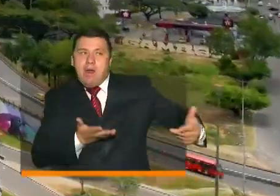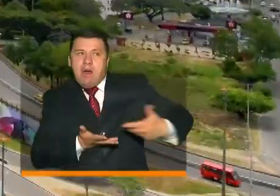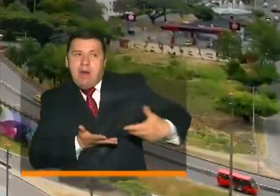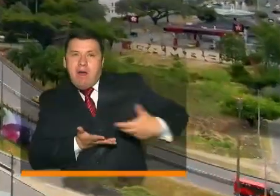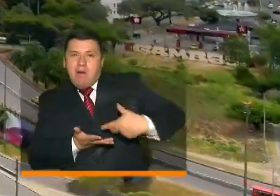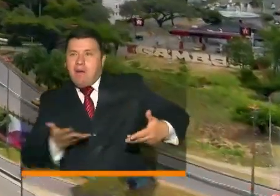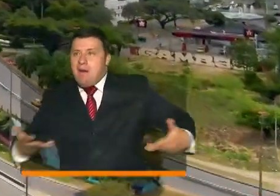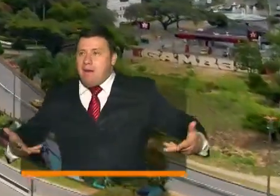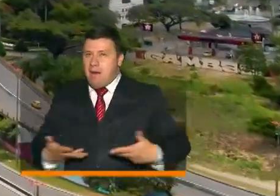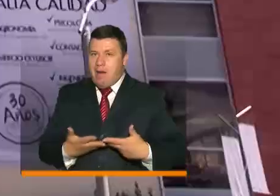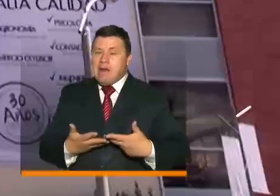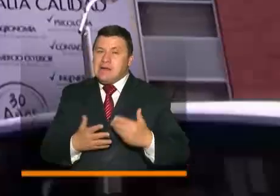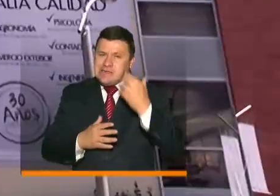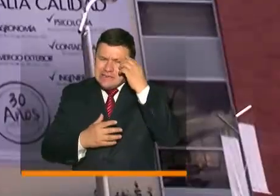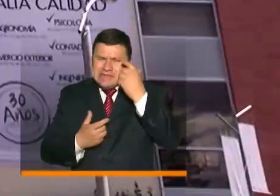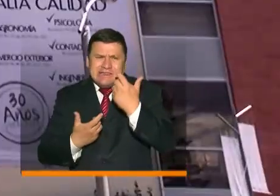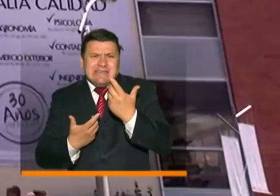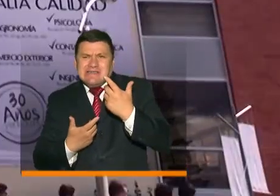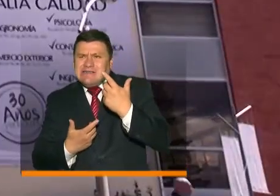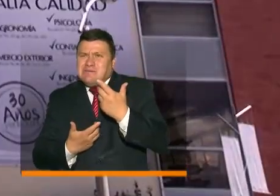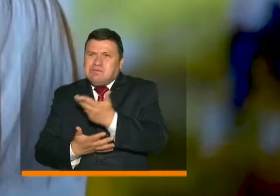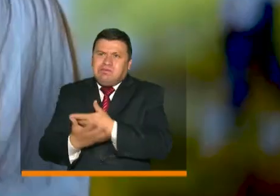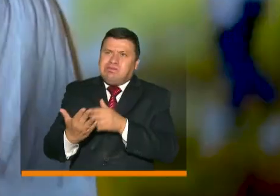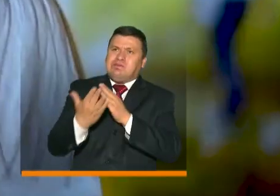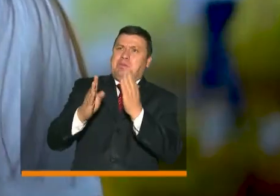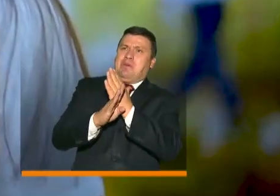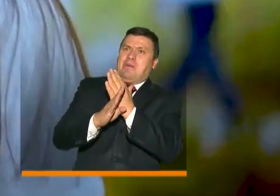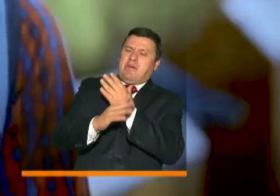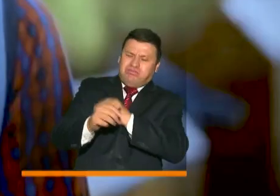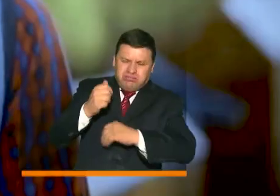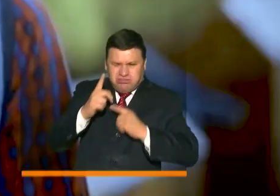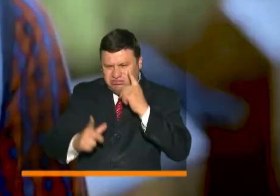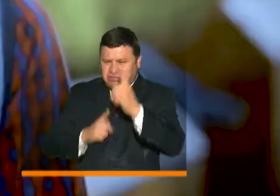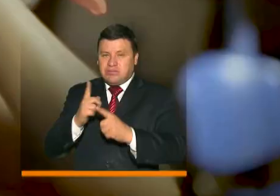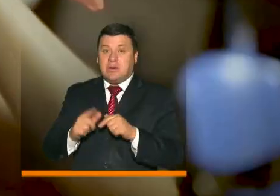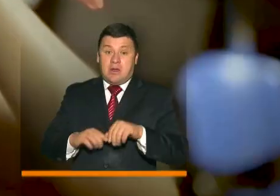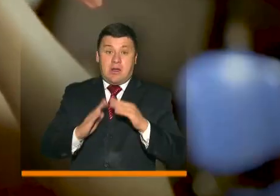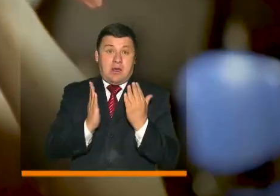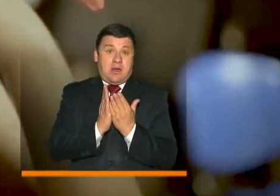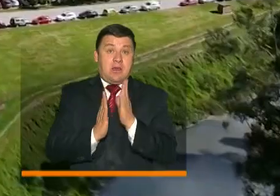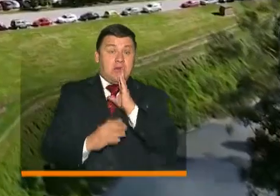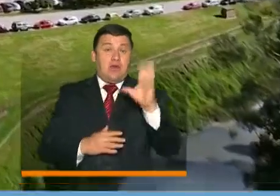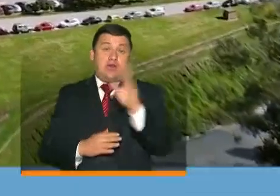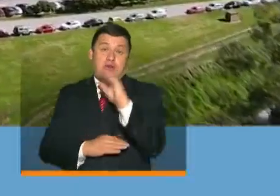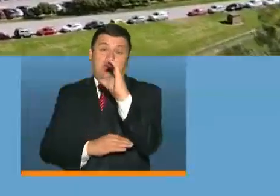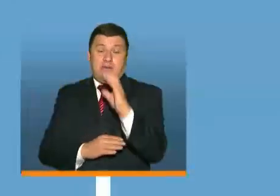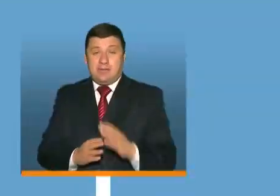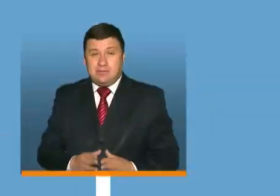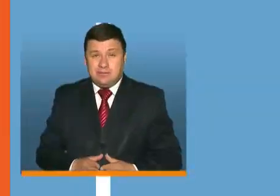permitirá enfrentar juntos los desafíos que hoy se nos presentan. En Colombia, la educación es de todos.